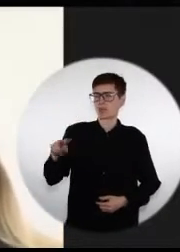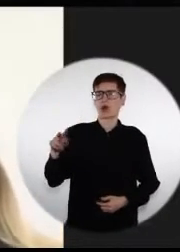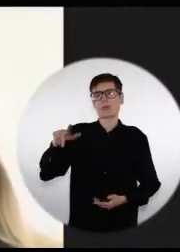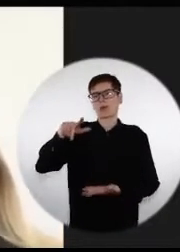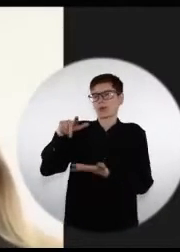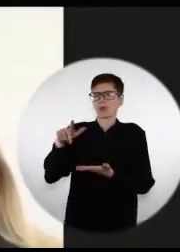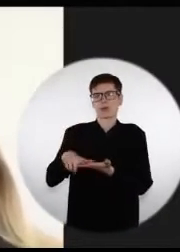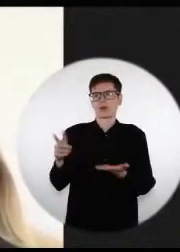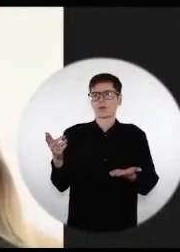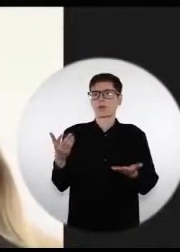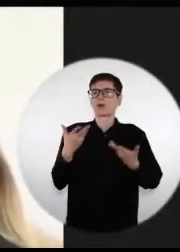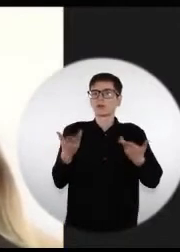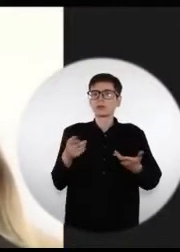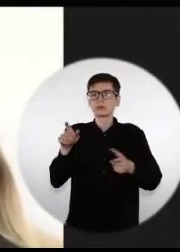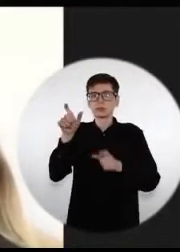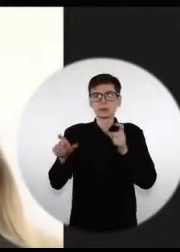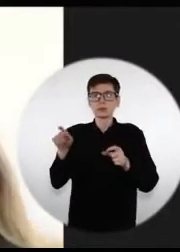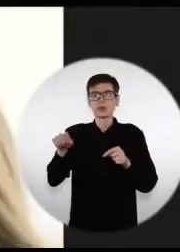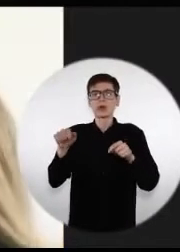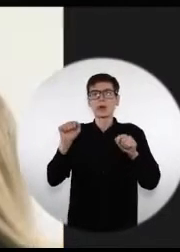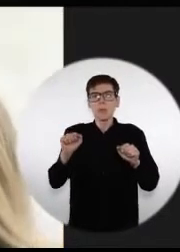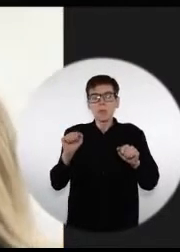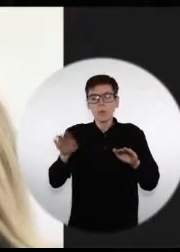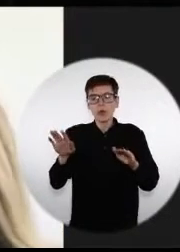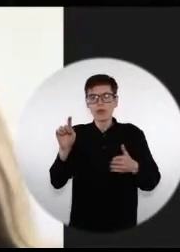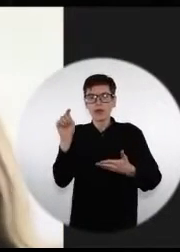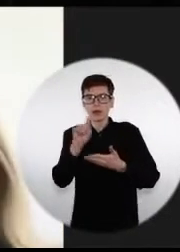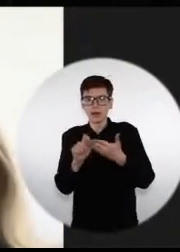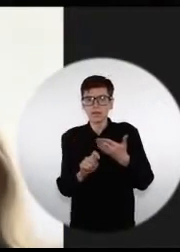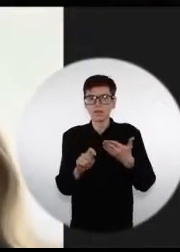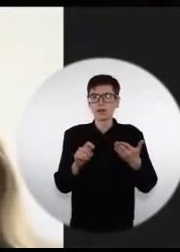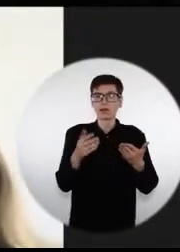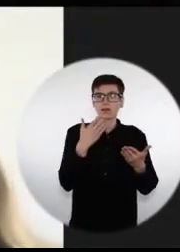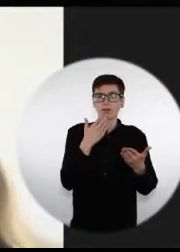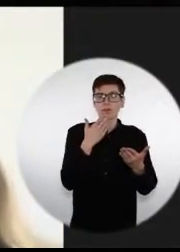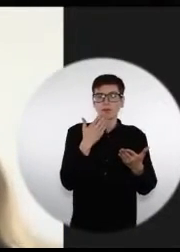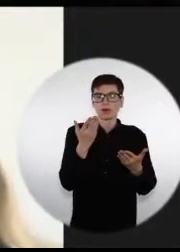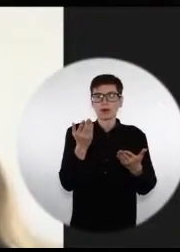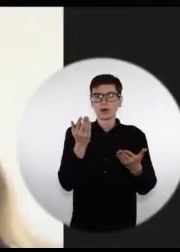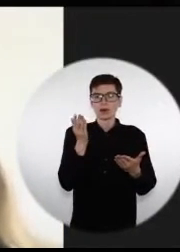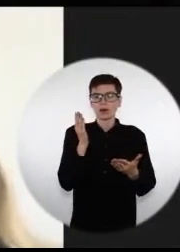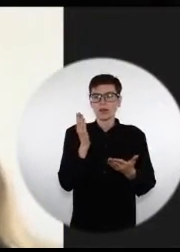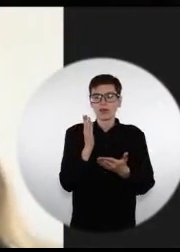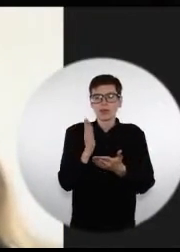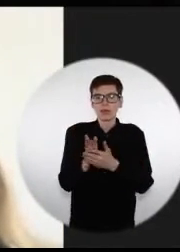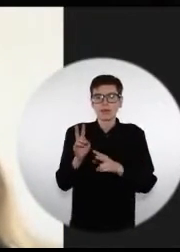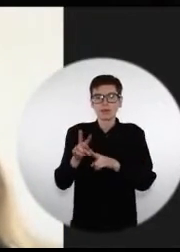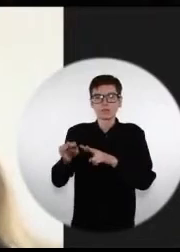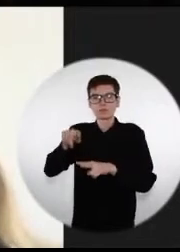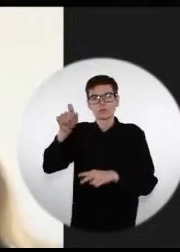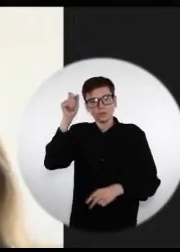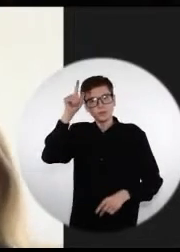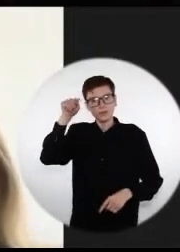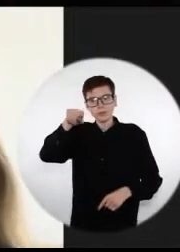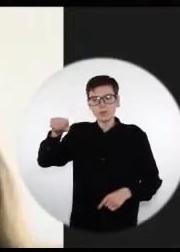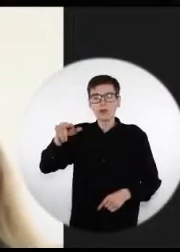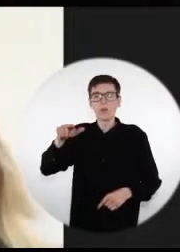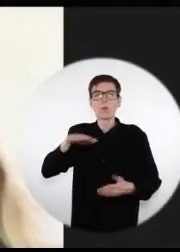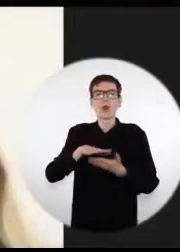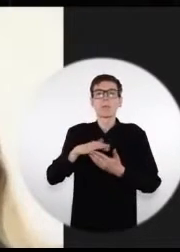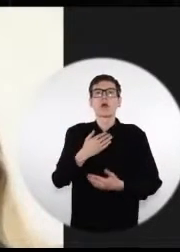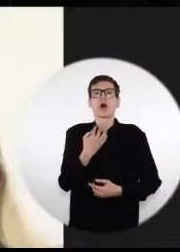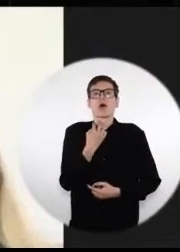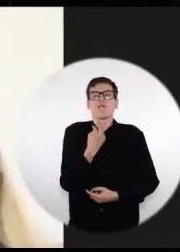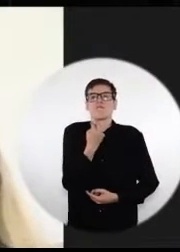a pesar de que las personas sordas bueno la lengua de diseño es tu lengua materna entonces que las personas sordas pueden escribir